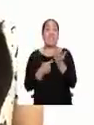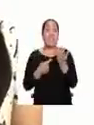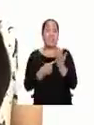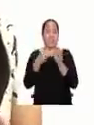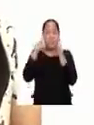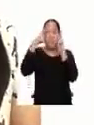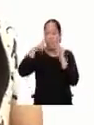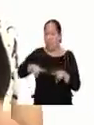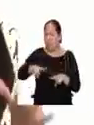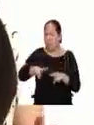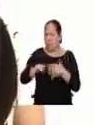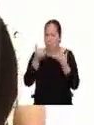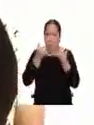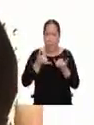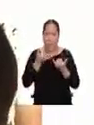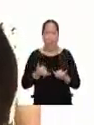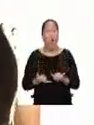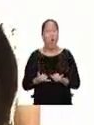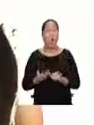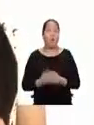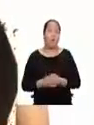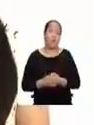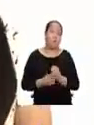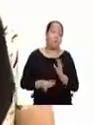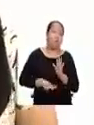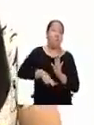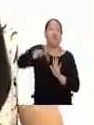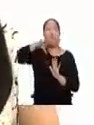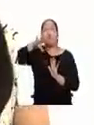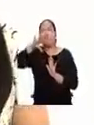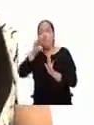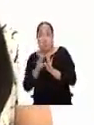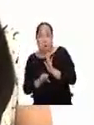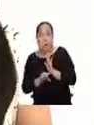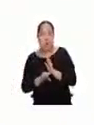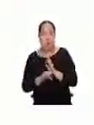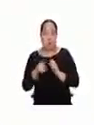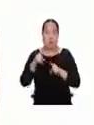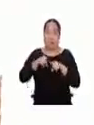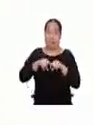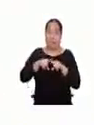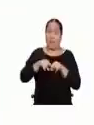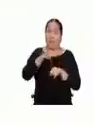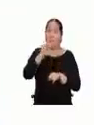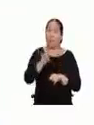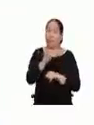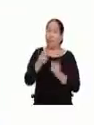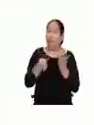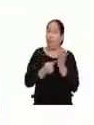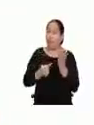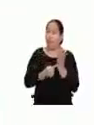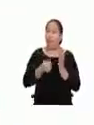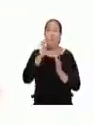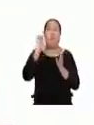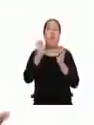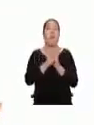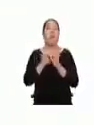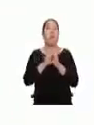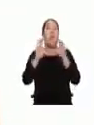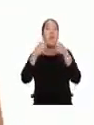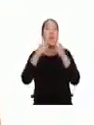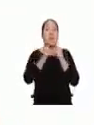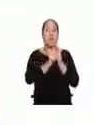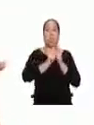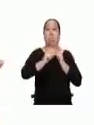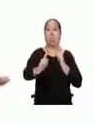han dado cuenta que ahora, en mayor o menor medida, dependemos de la tecnología? Por ejemplo, ahora que las clases son a